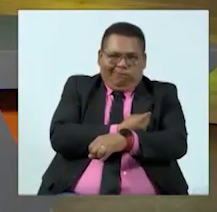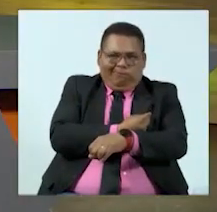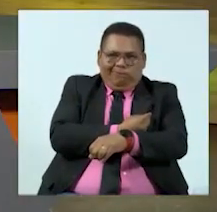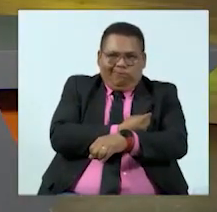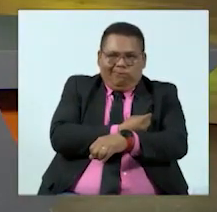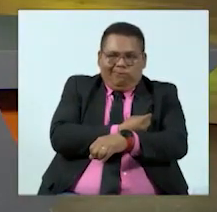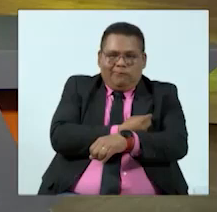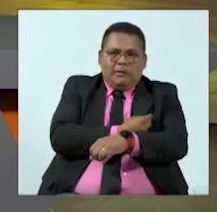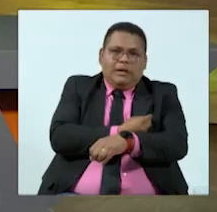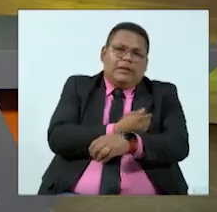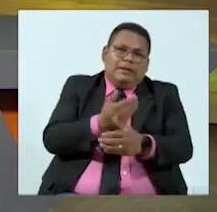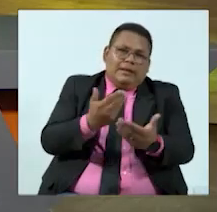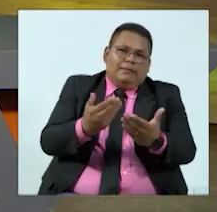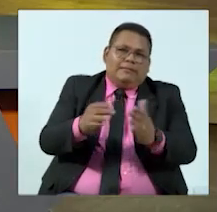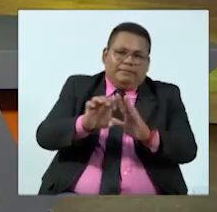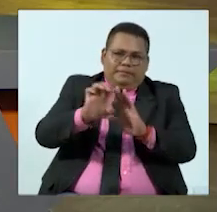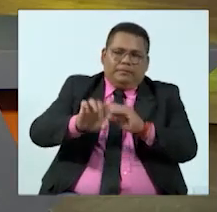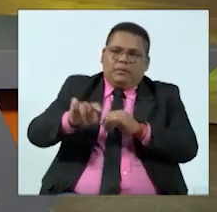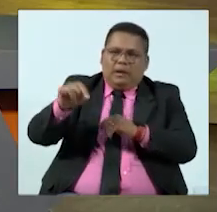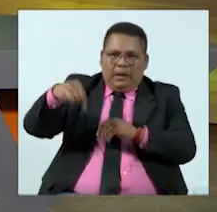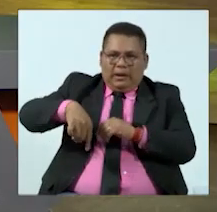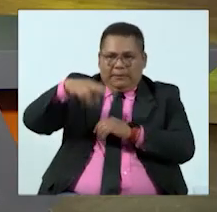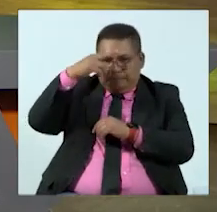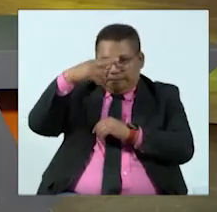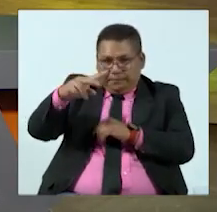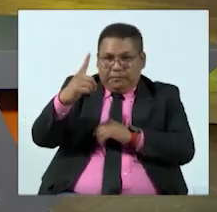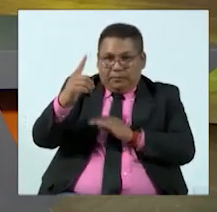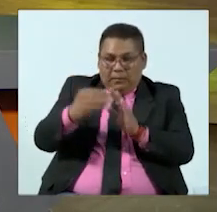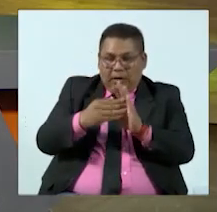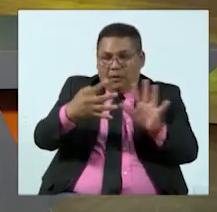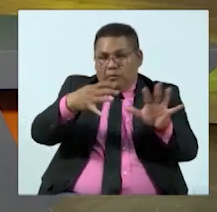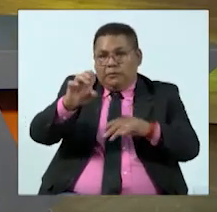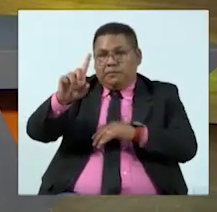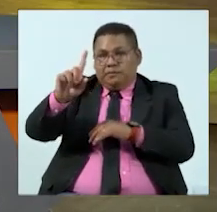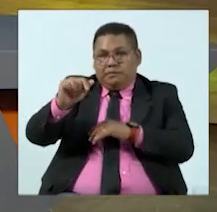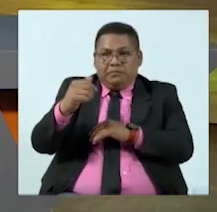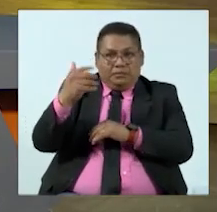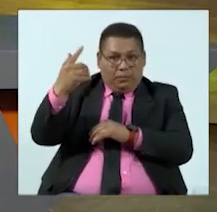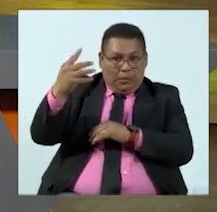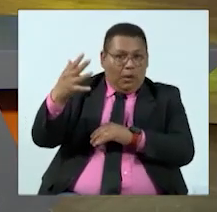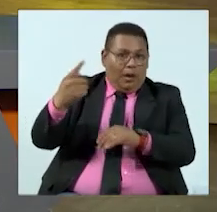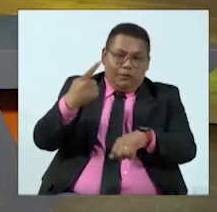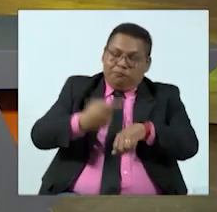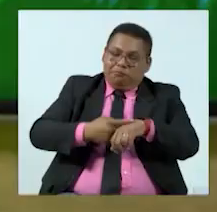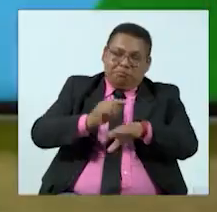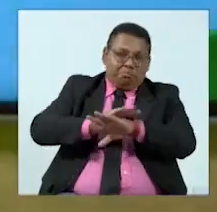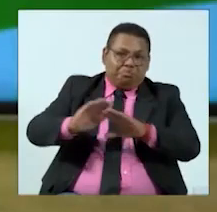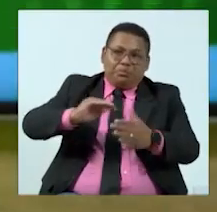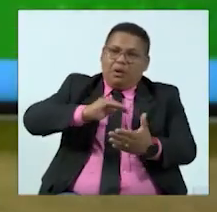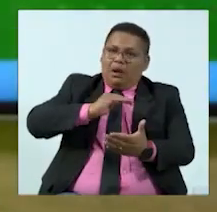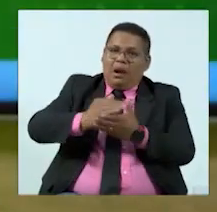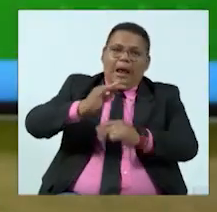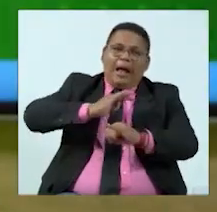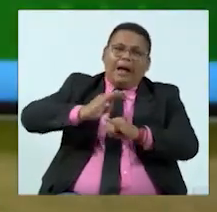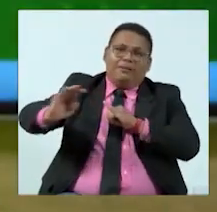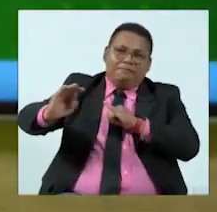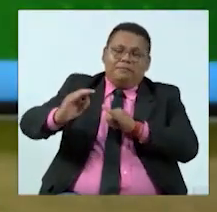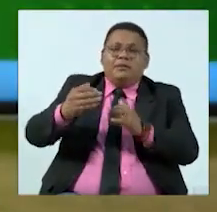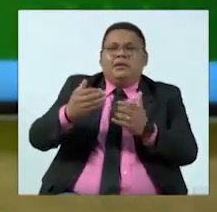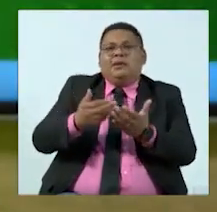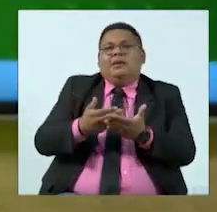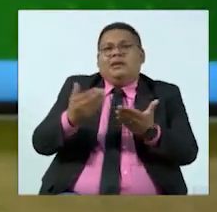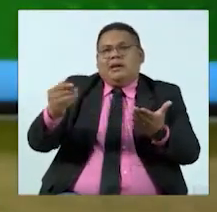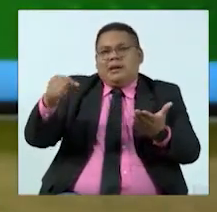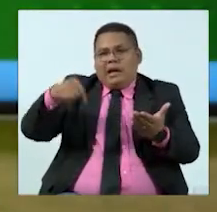eh podemos hablar el último caso en México fue en 1975 entonces eh nuestras coberturas eh Son